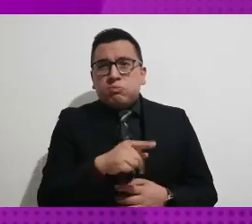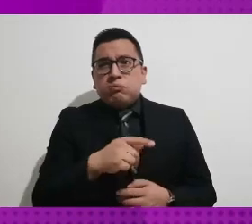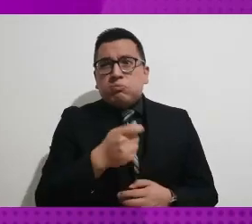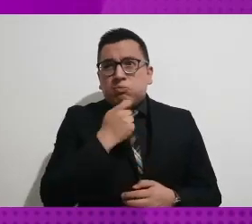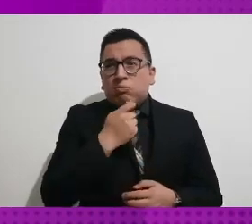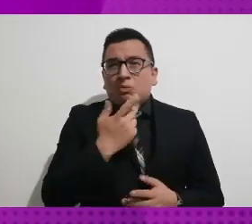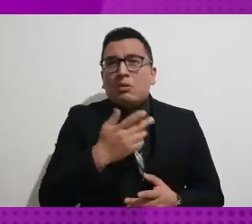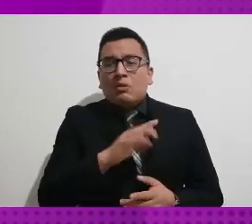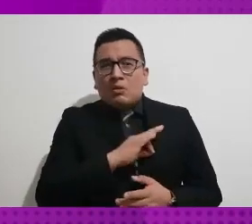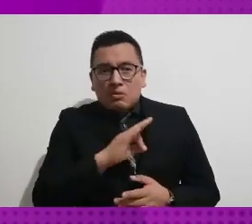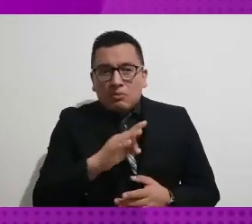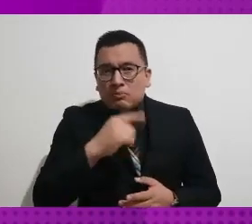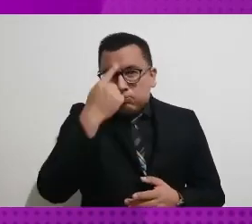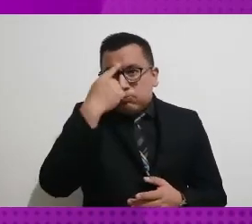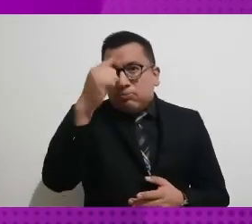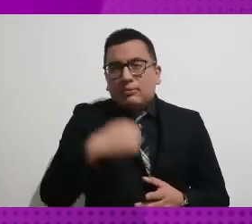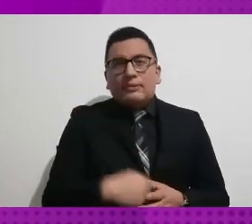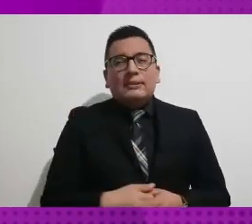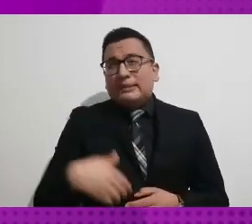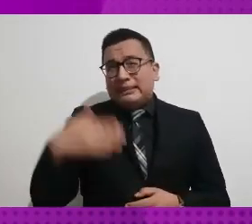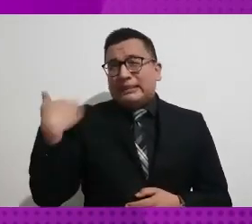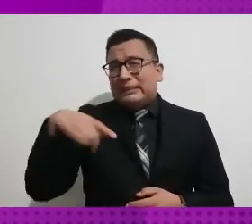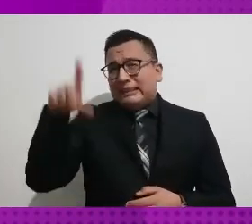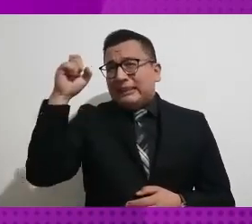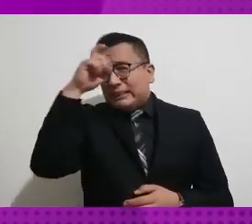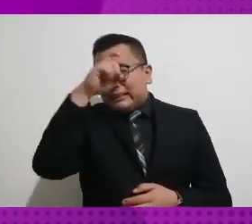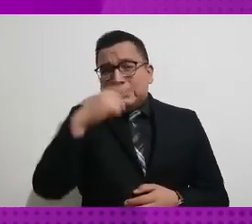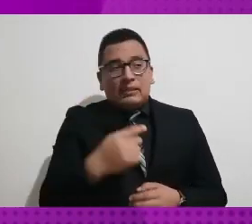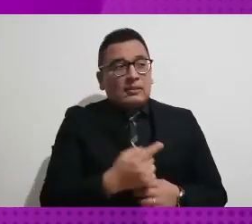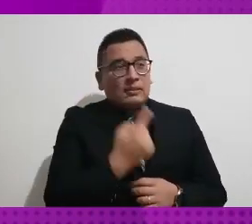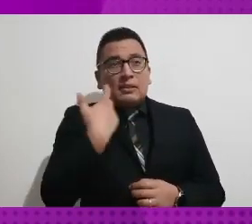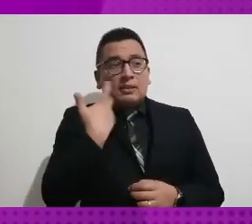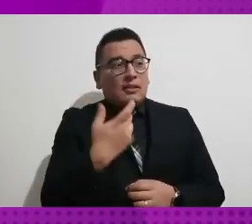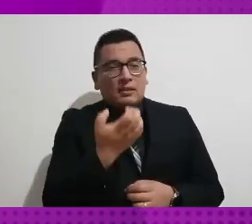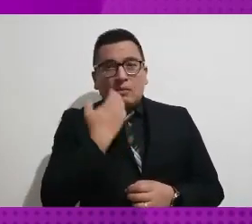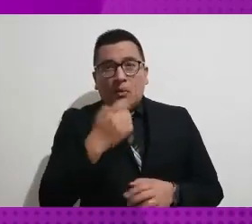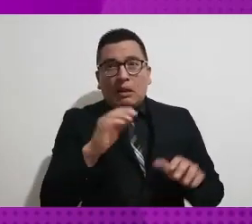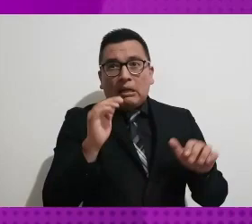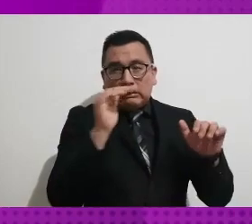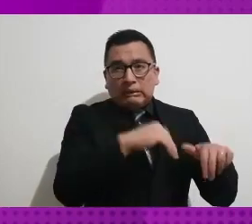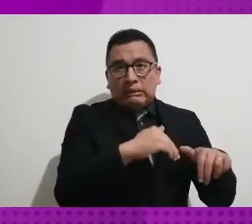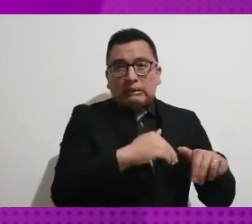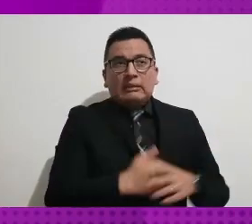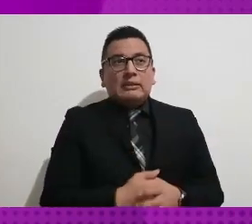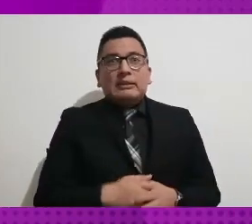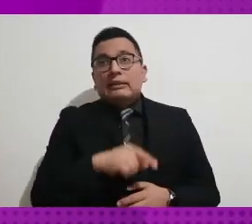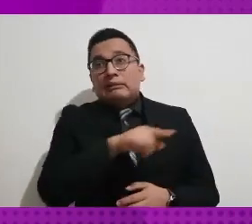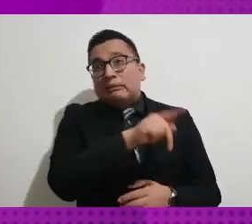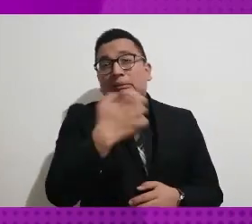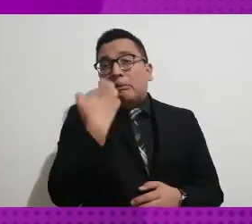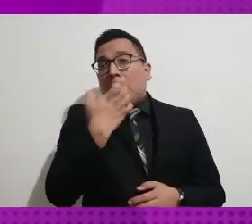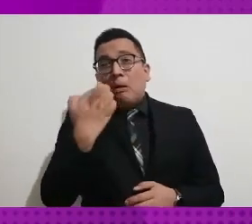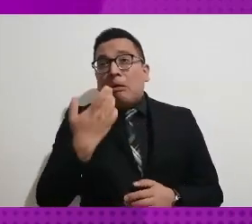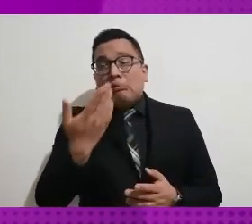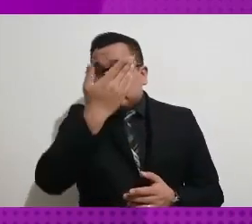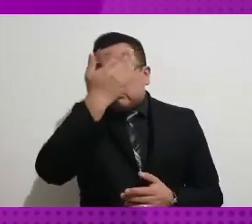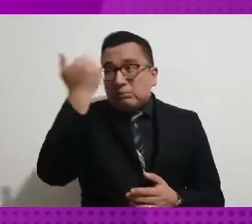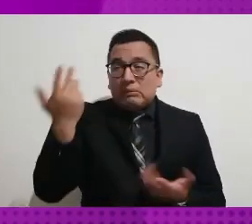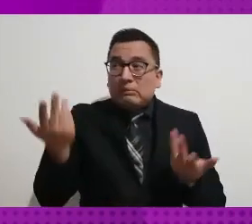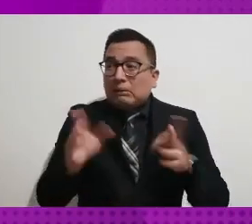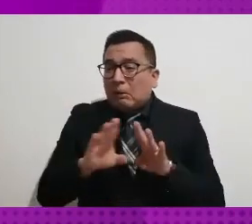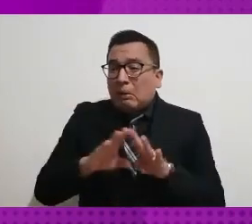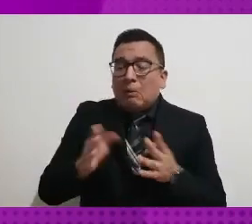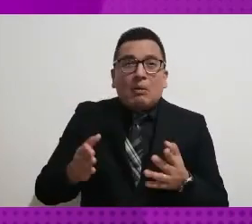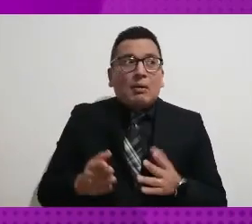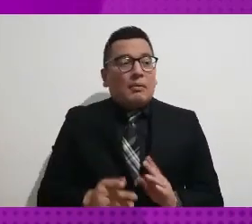para que las escuelas los recibieran, ¿sí? Porque pues no sabían y no sabían cómo atenderlos, pero sabes que